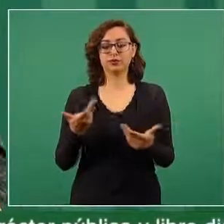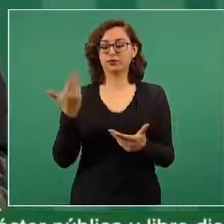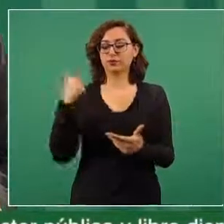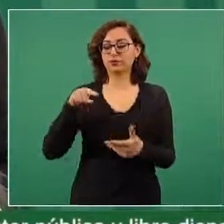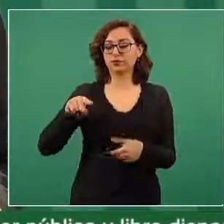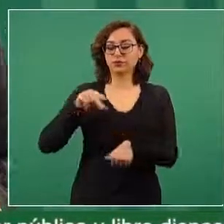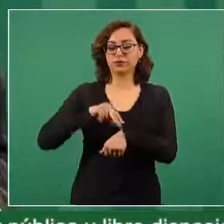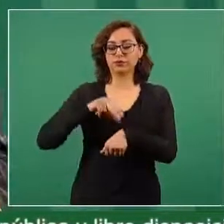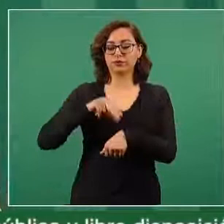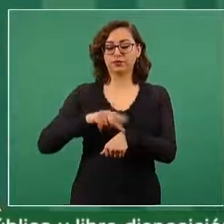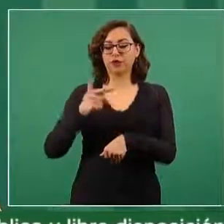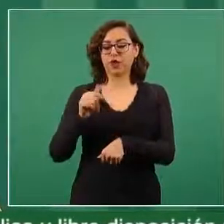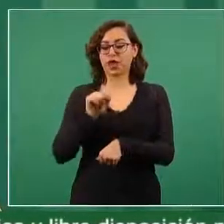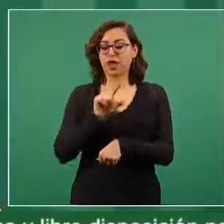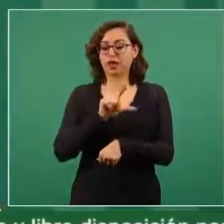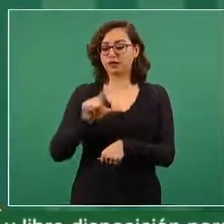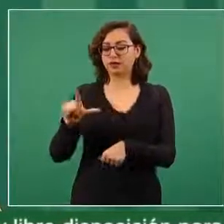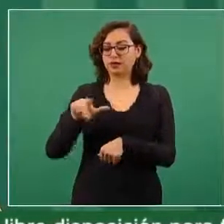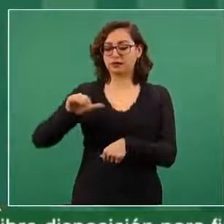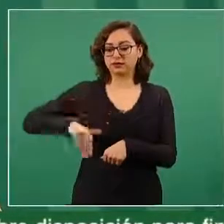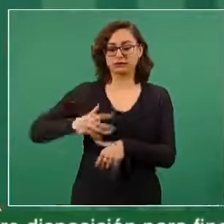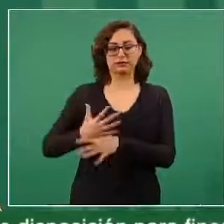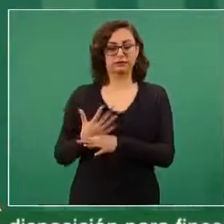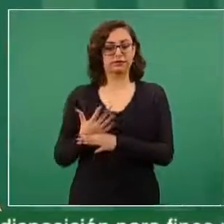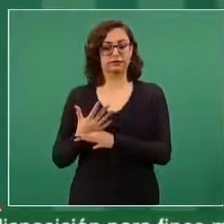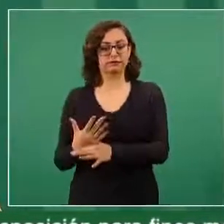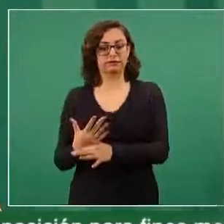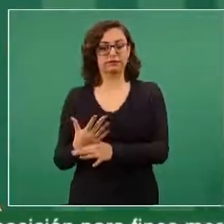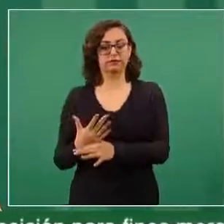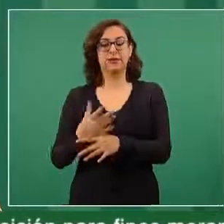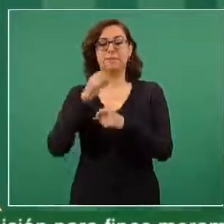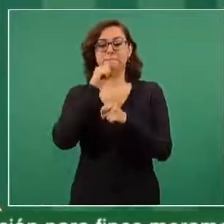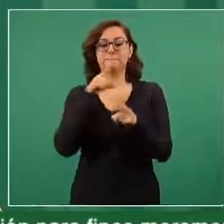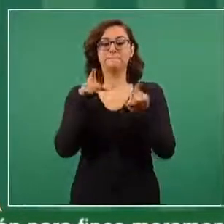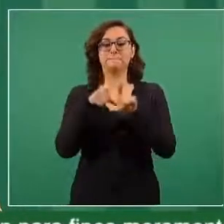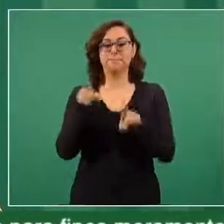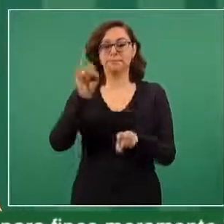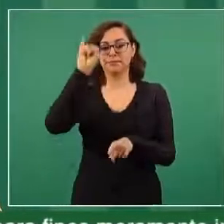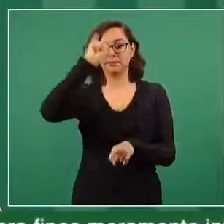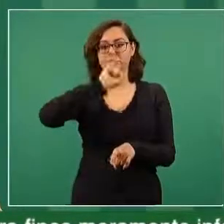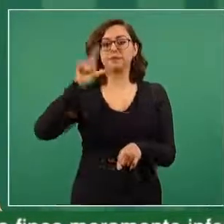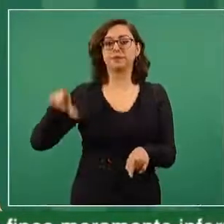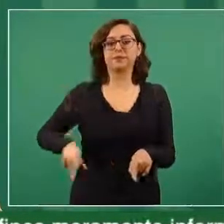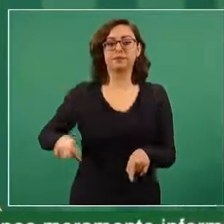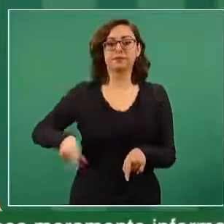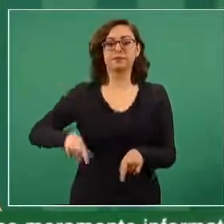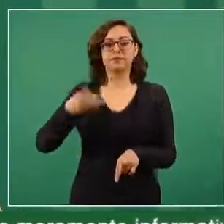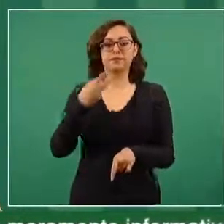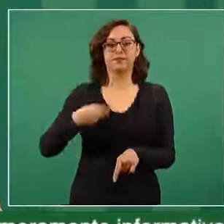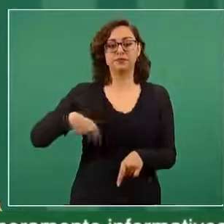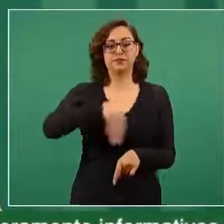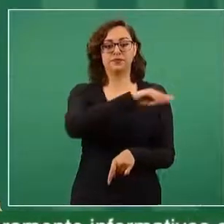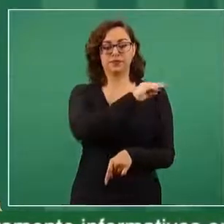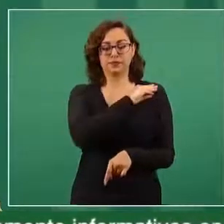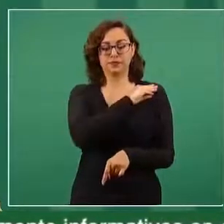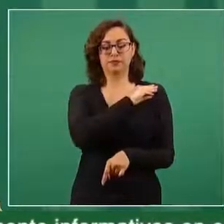Hugo López-Gatell como por la jefa de gobierno de la Ciudad de México, Claudia Sheinbaum,